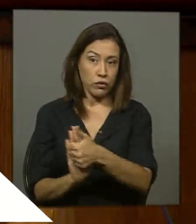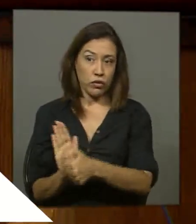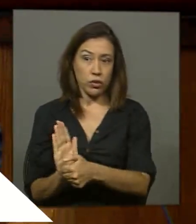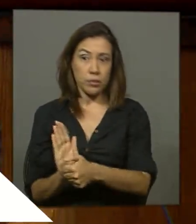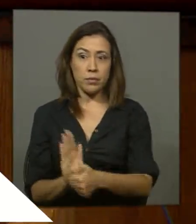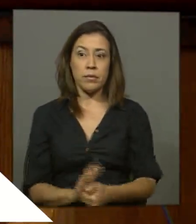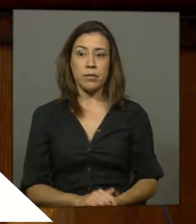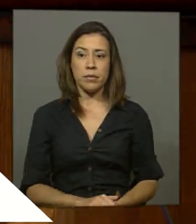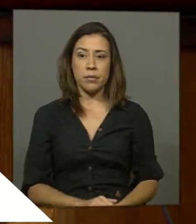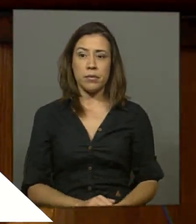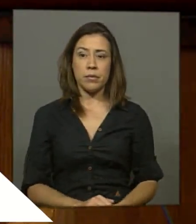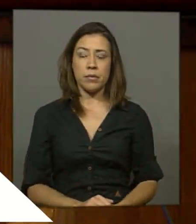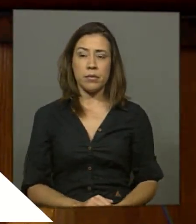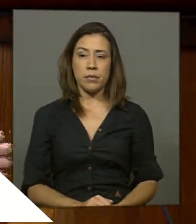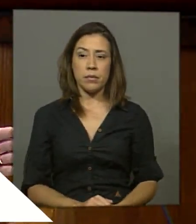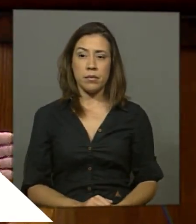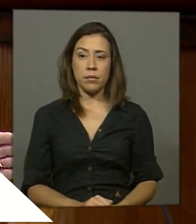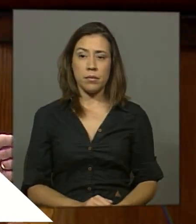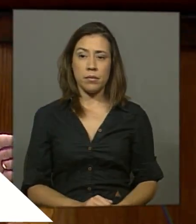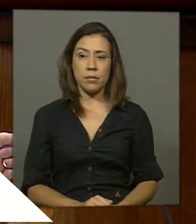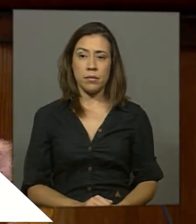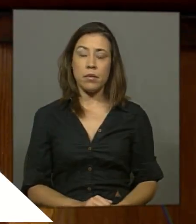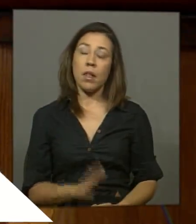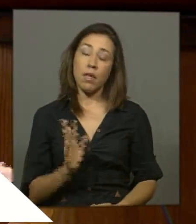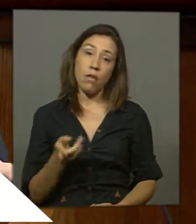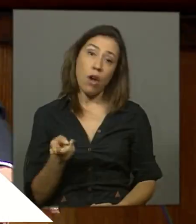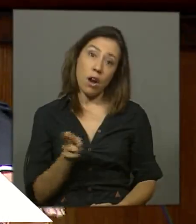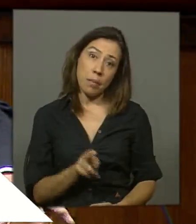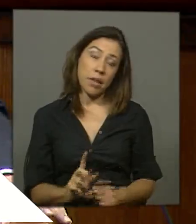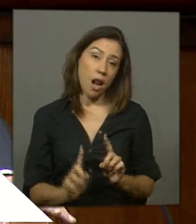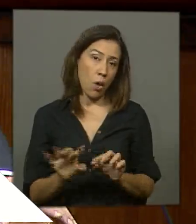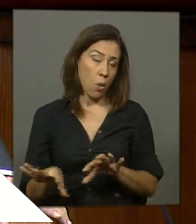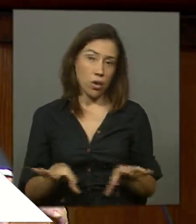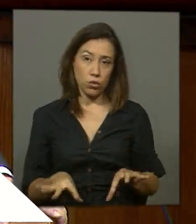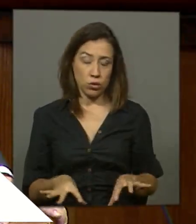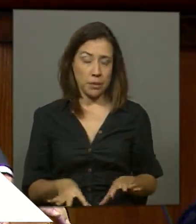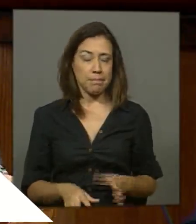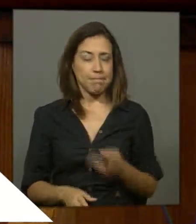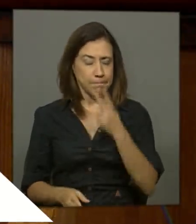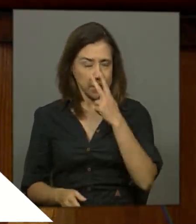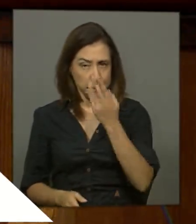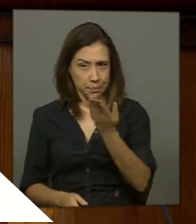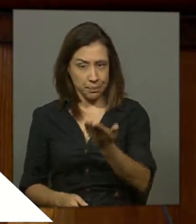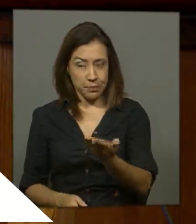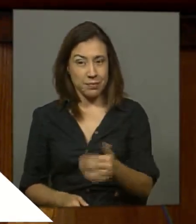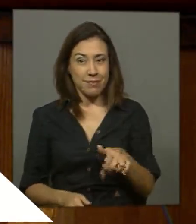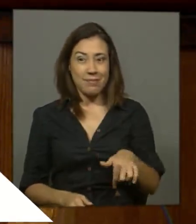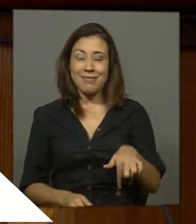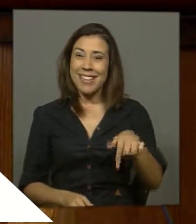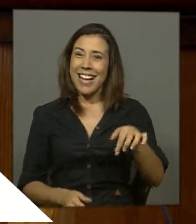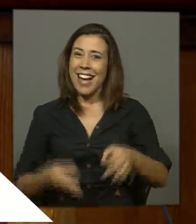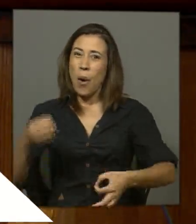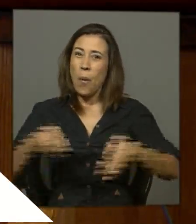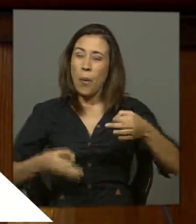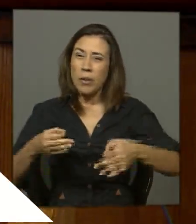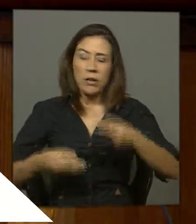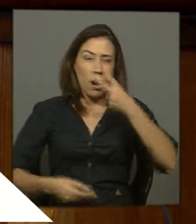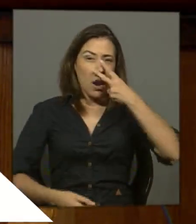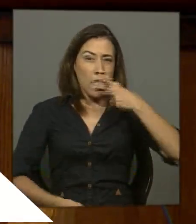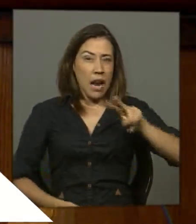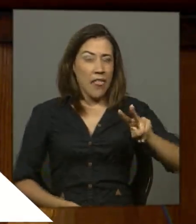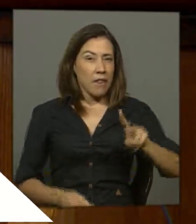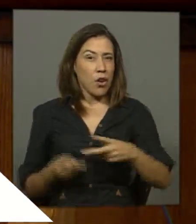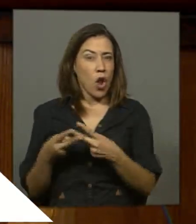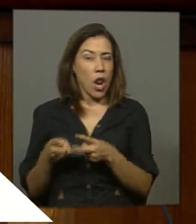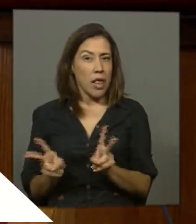diputado eh voy a tener que repetirle algunas cosas mire esta audiencia nada tiene que ver con la